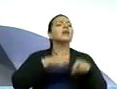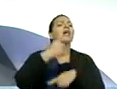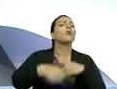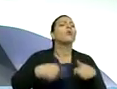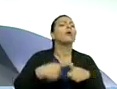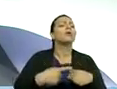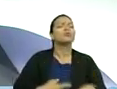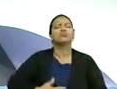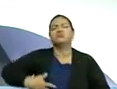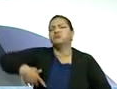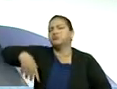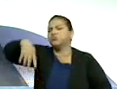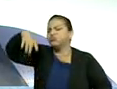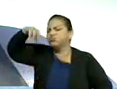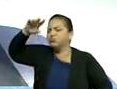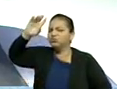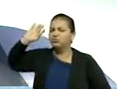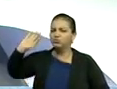¿Hace qué tiempo tienen?